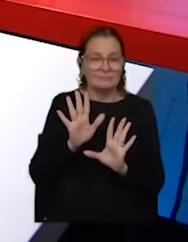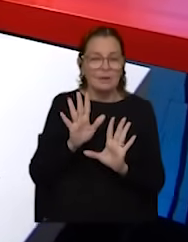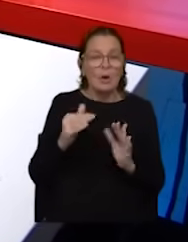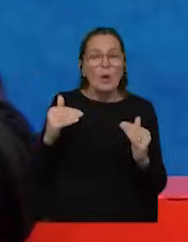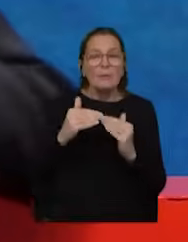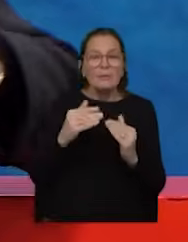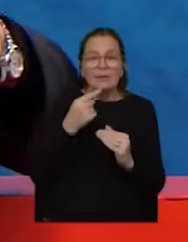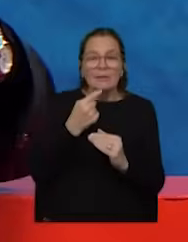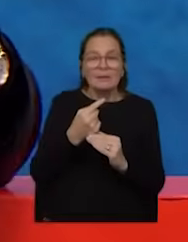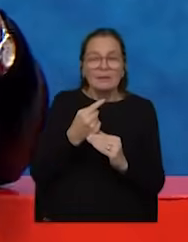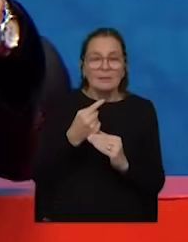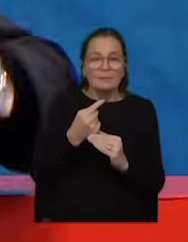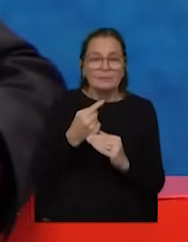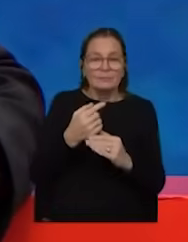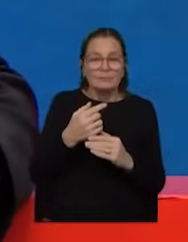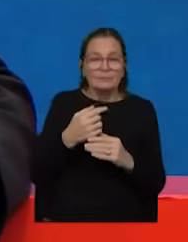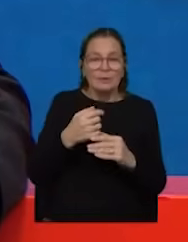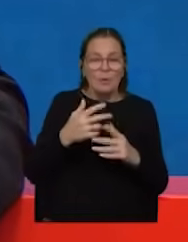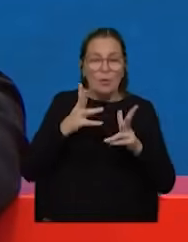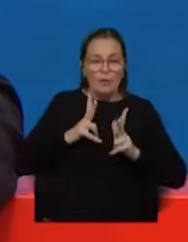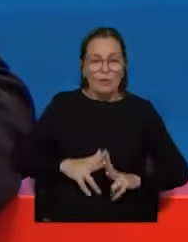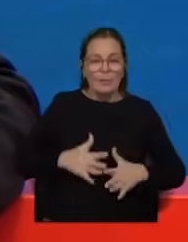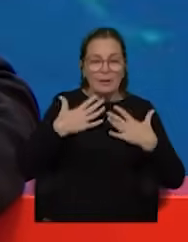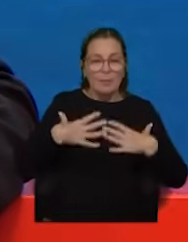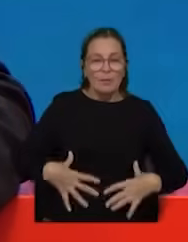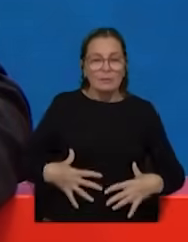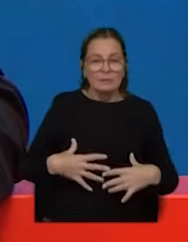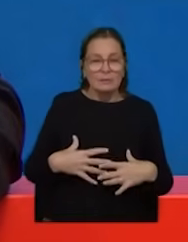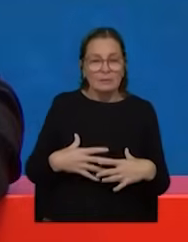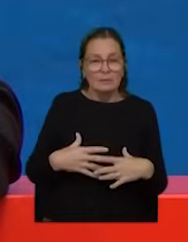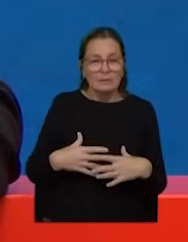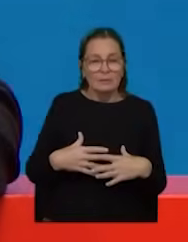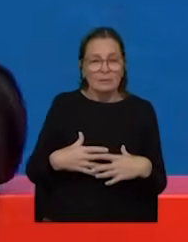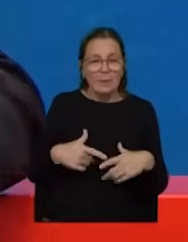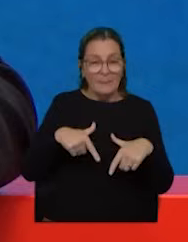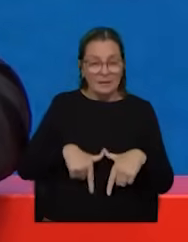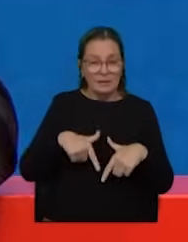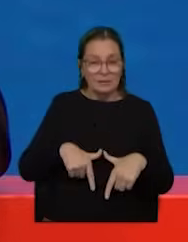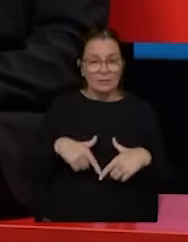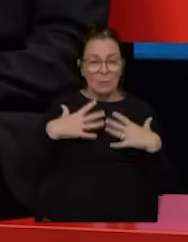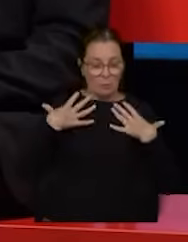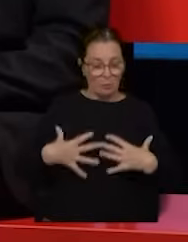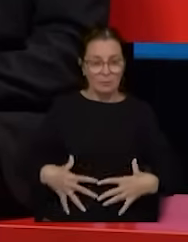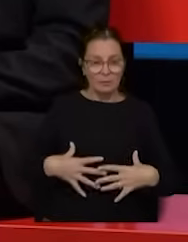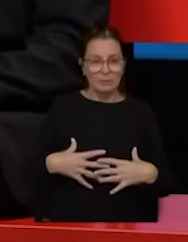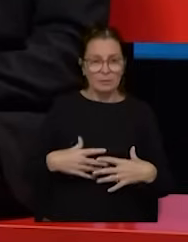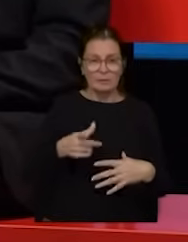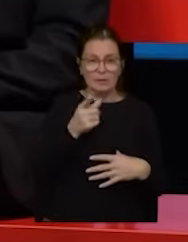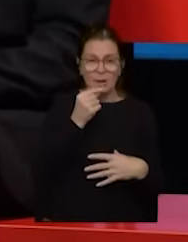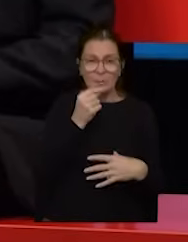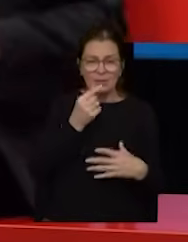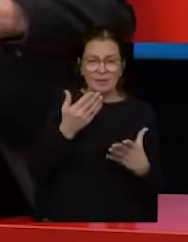mismo que ponerse los uniformes Ah bueno el ministro se pone el uniforme de la Policía